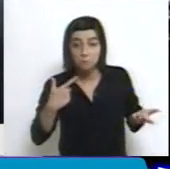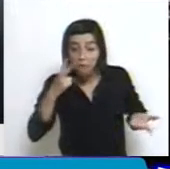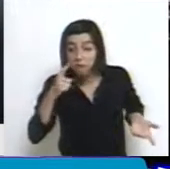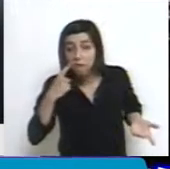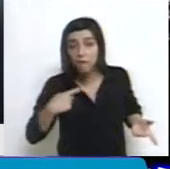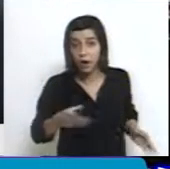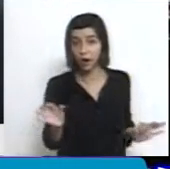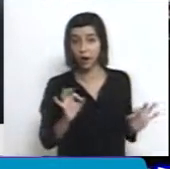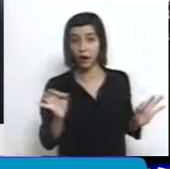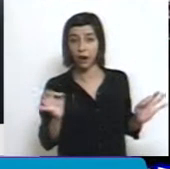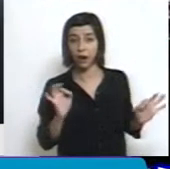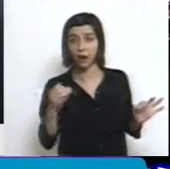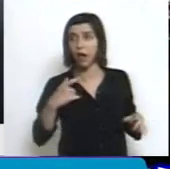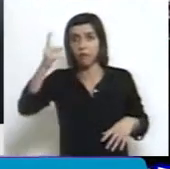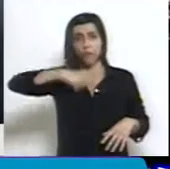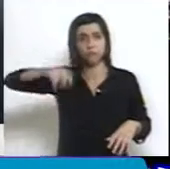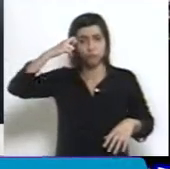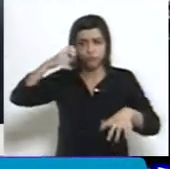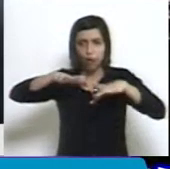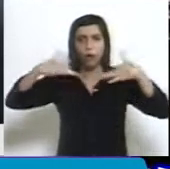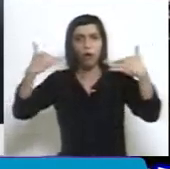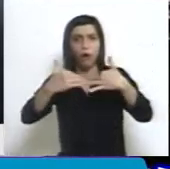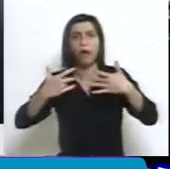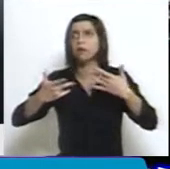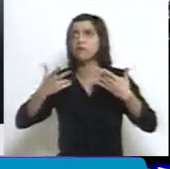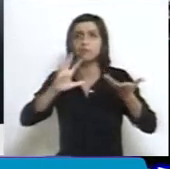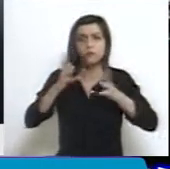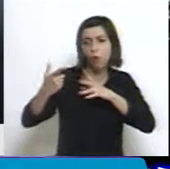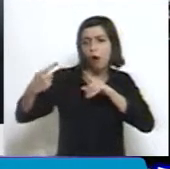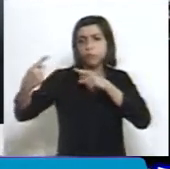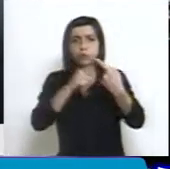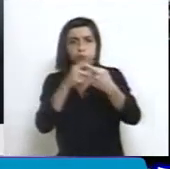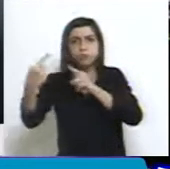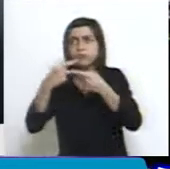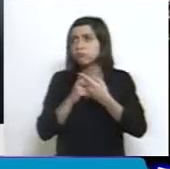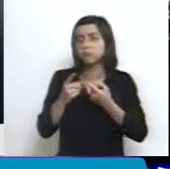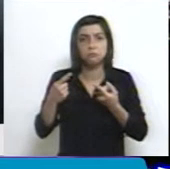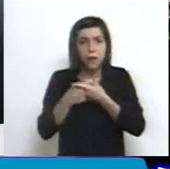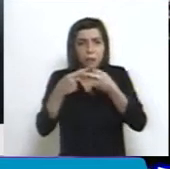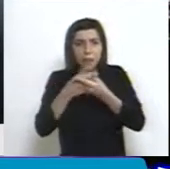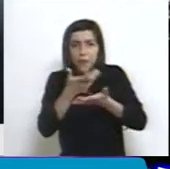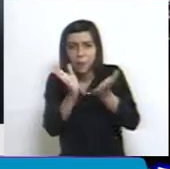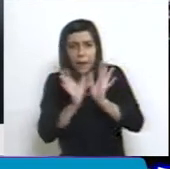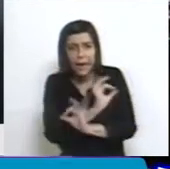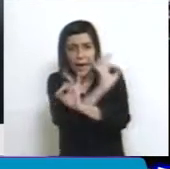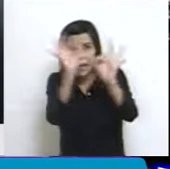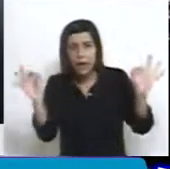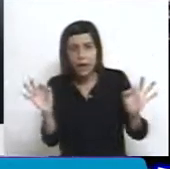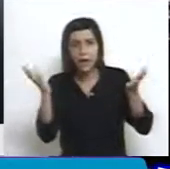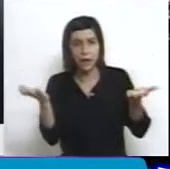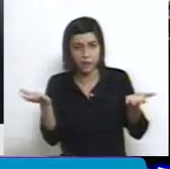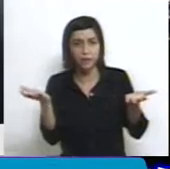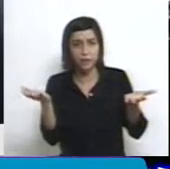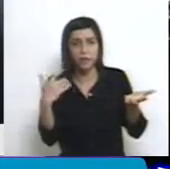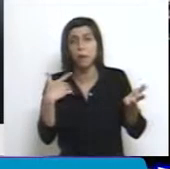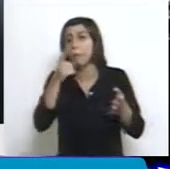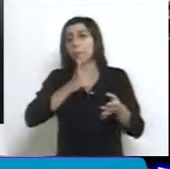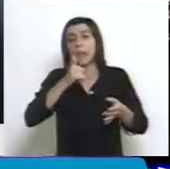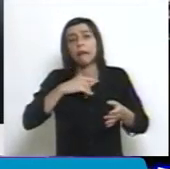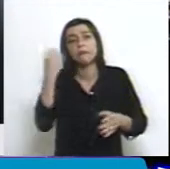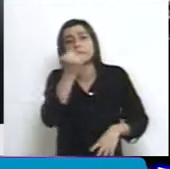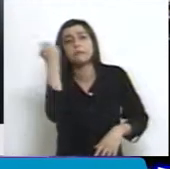participación del Congreso en el análisis y en el debate del presupuesto fue bastante menos